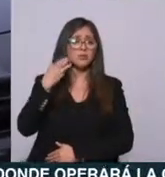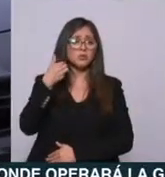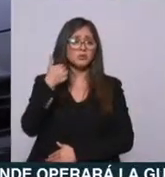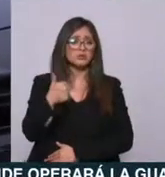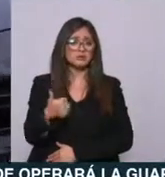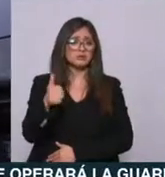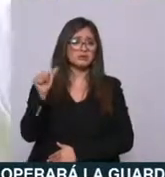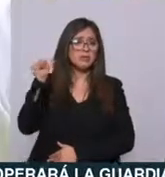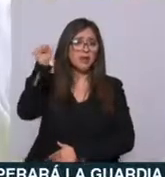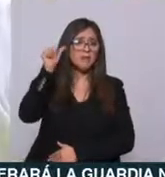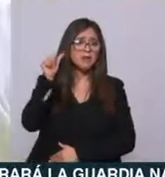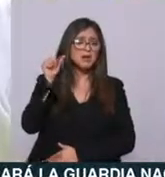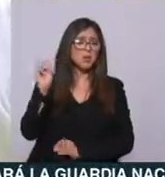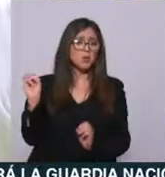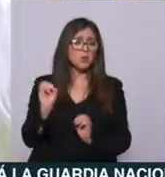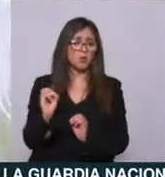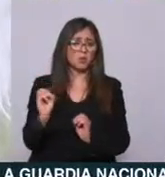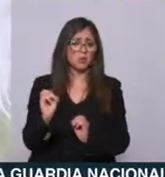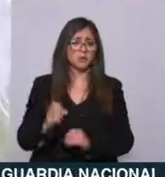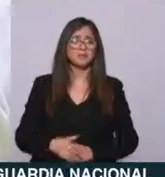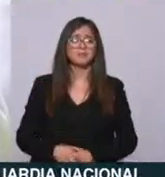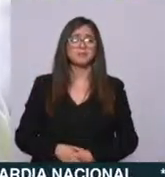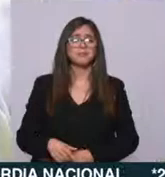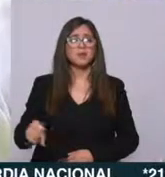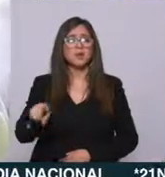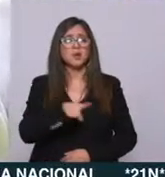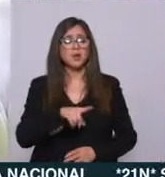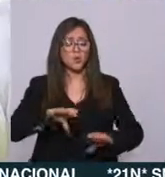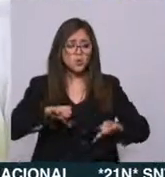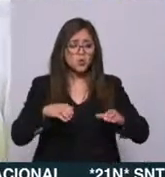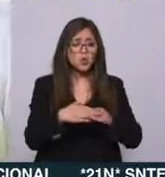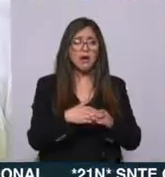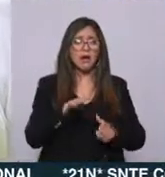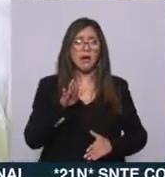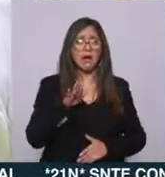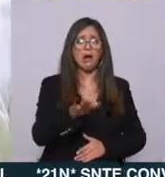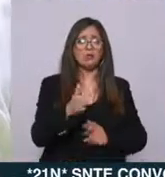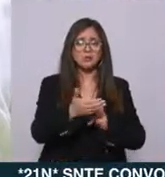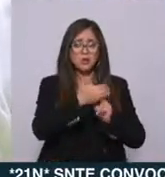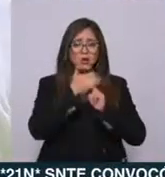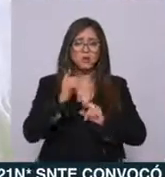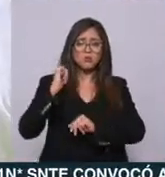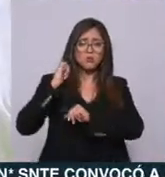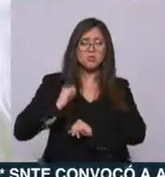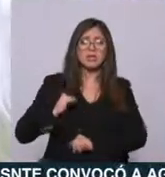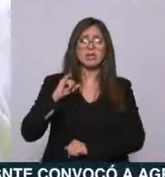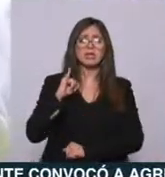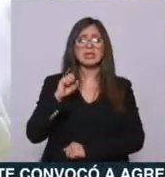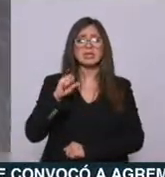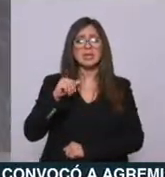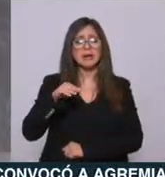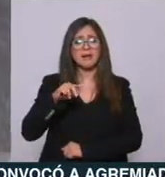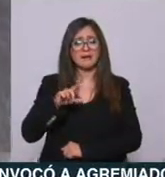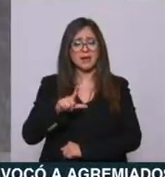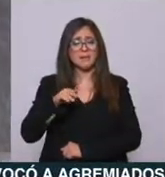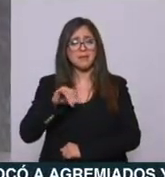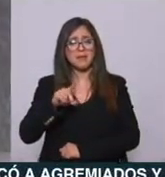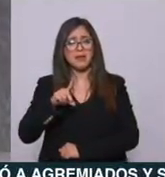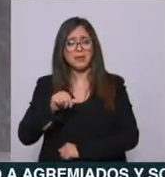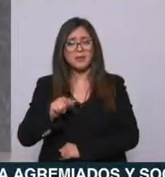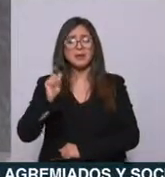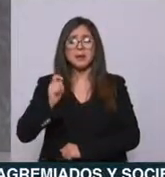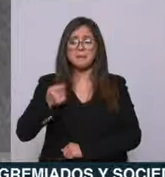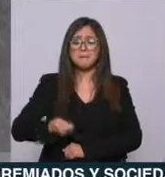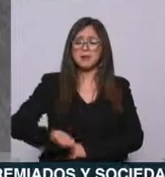en abril 0. La organización Alto al Secuestro, que preside Isabel Miranda de Gualas, indica que en los primeros 6 meses